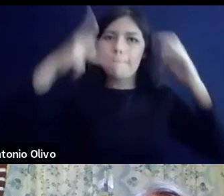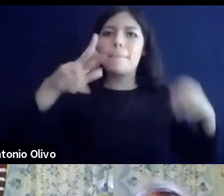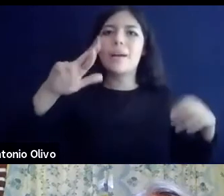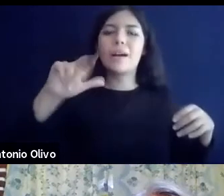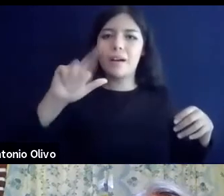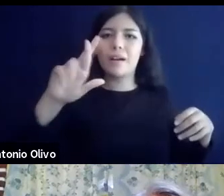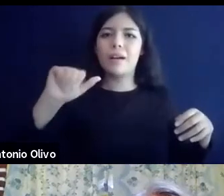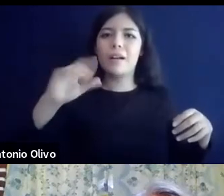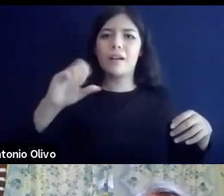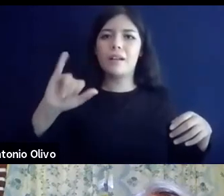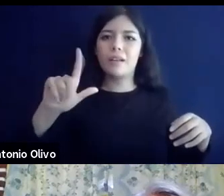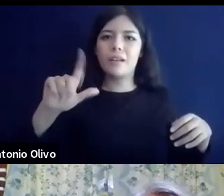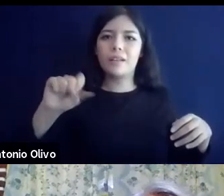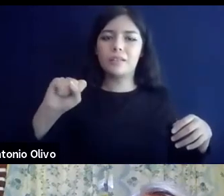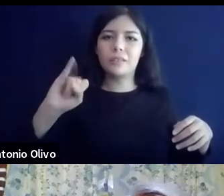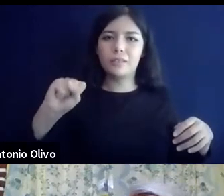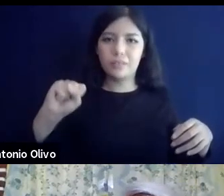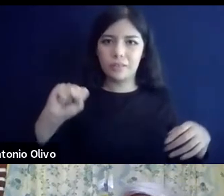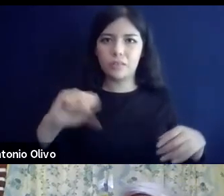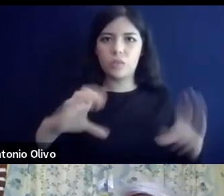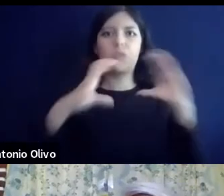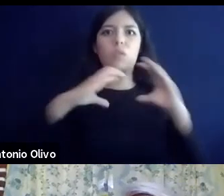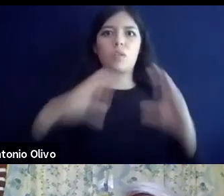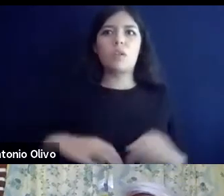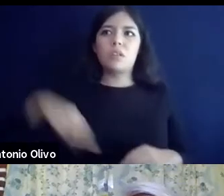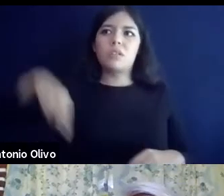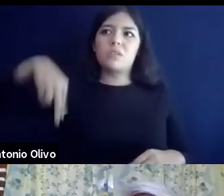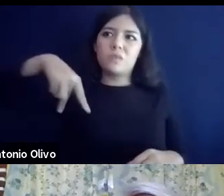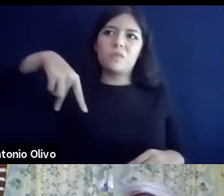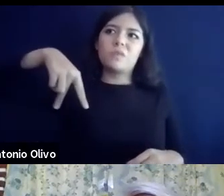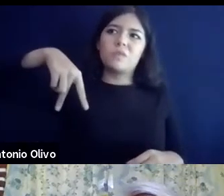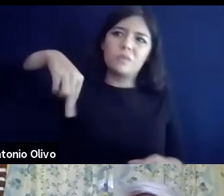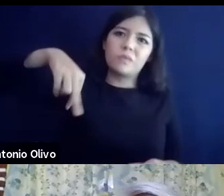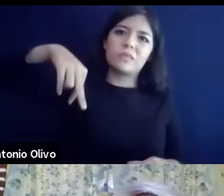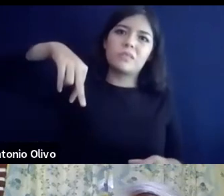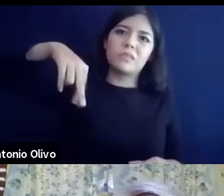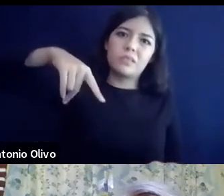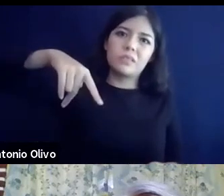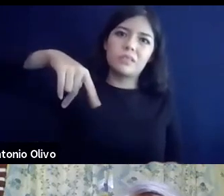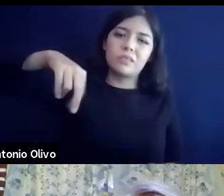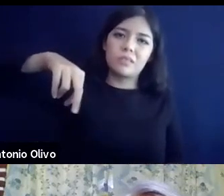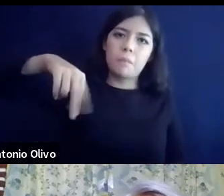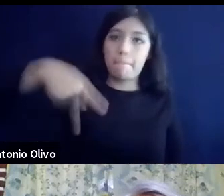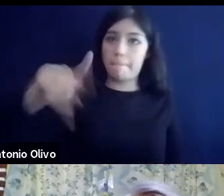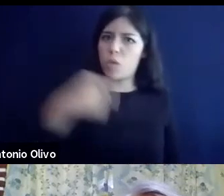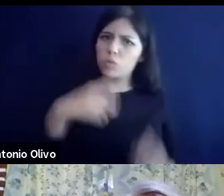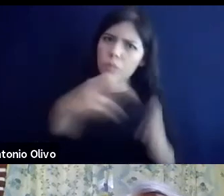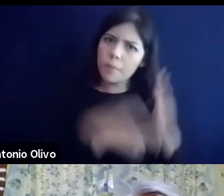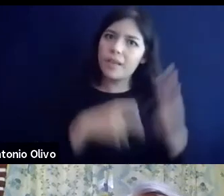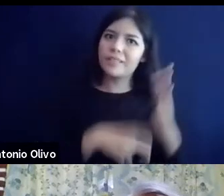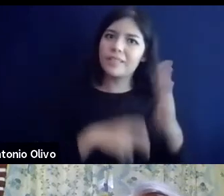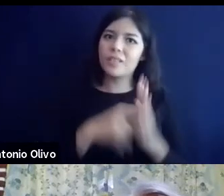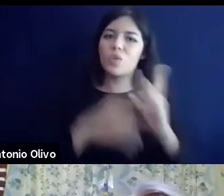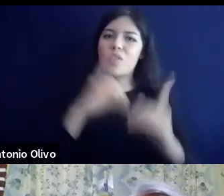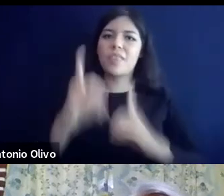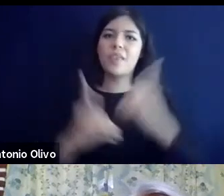que caminar bien y nadie me va a querer si no camino bien, yo me hice deportista olímpico y no me fui